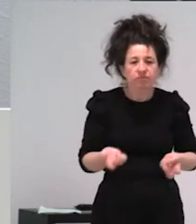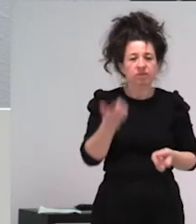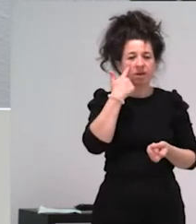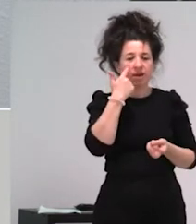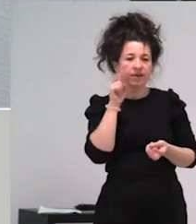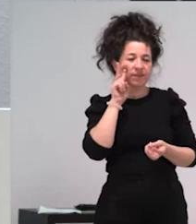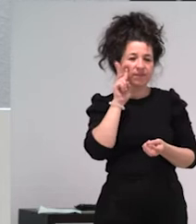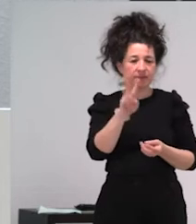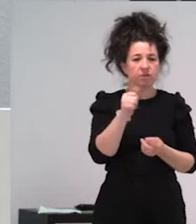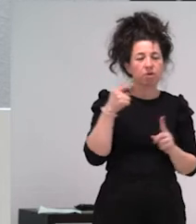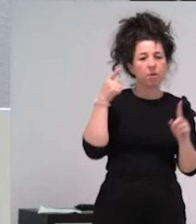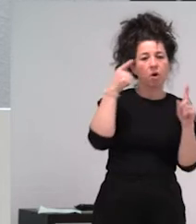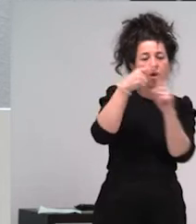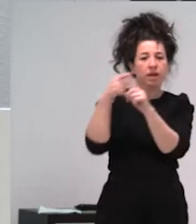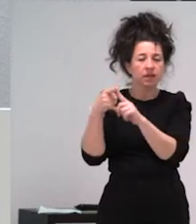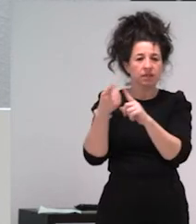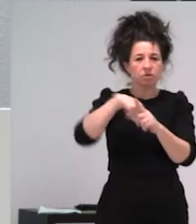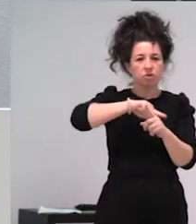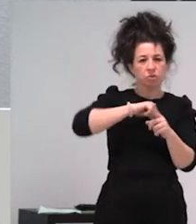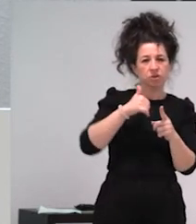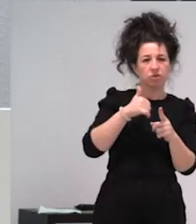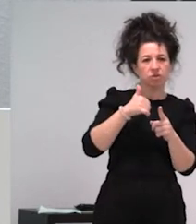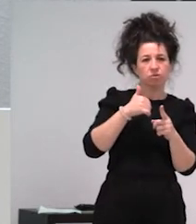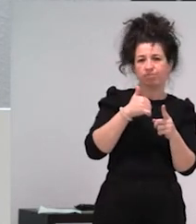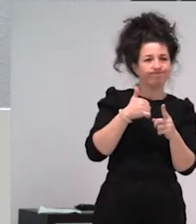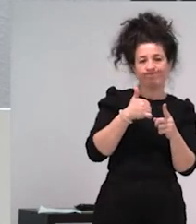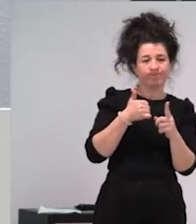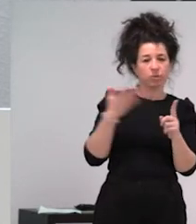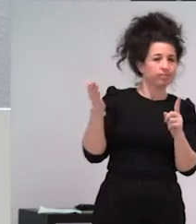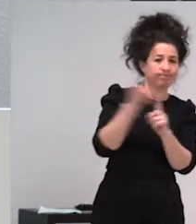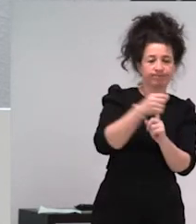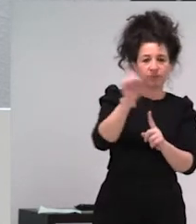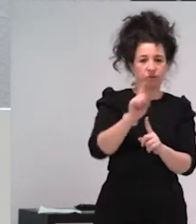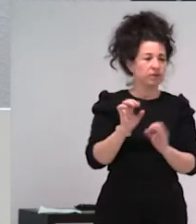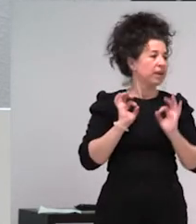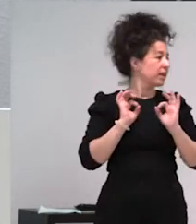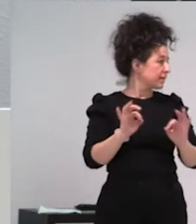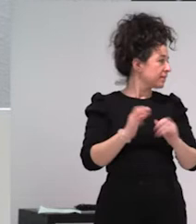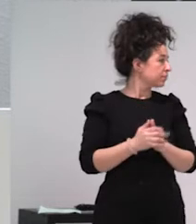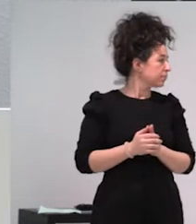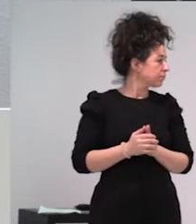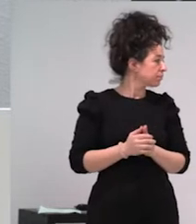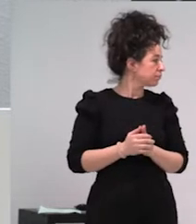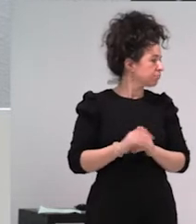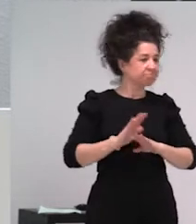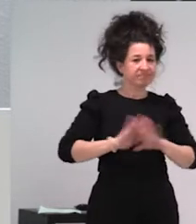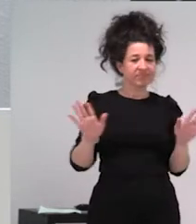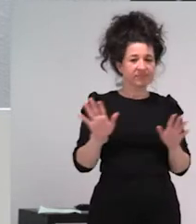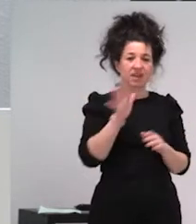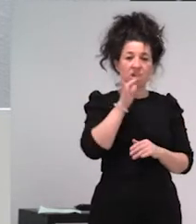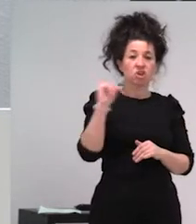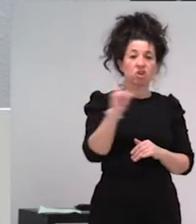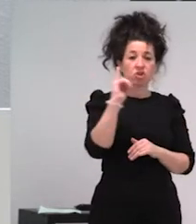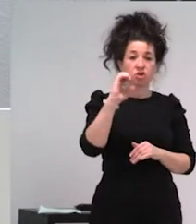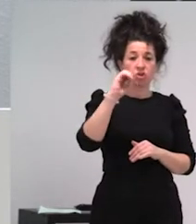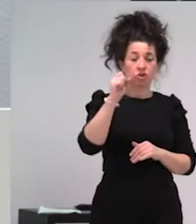de los objetivos que teníamos planteados pues nos están llevando a cabo. Entonces, eso. Y nada, Joana